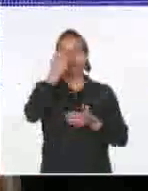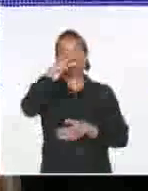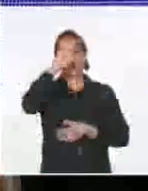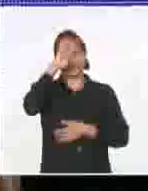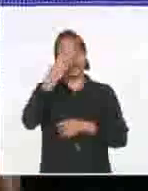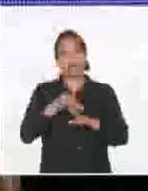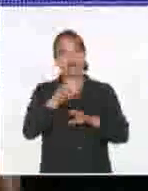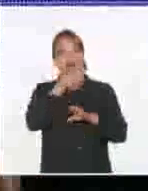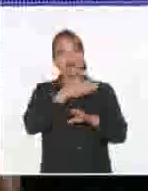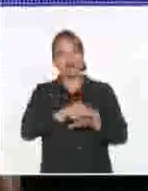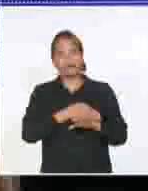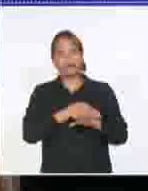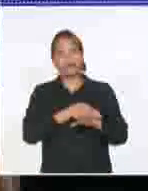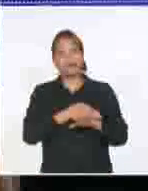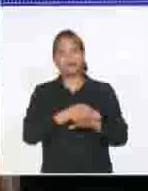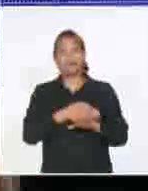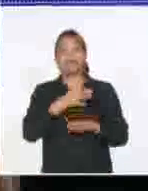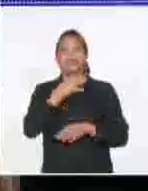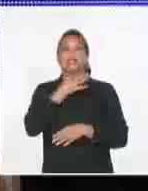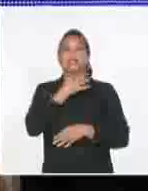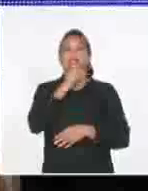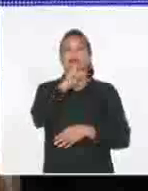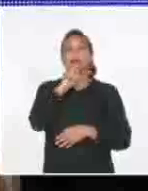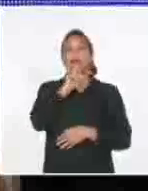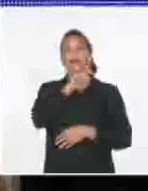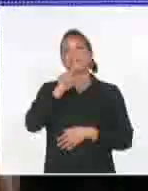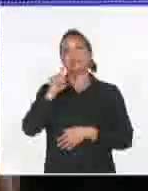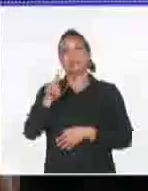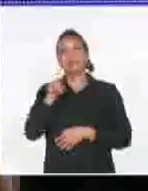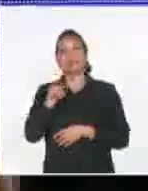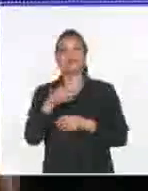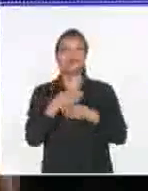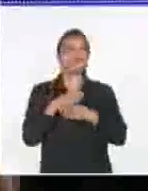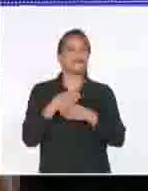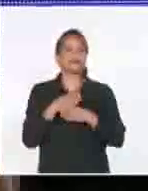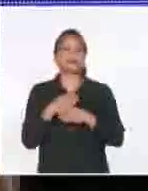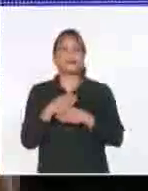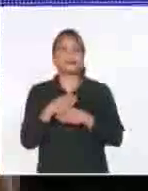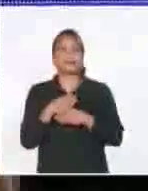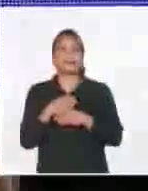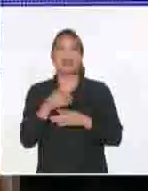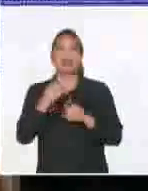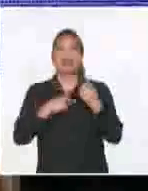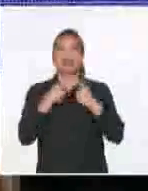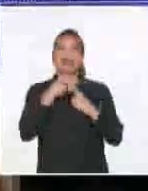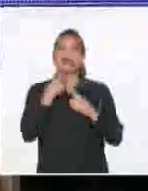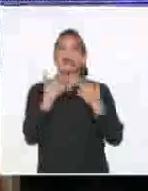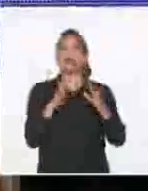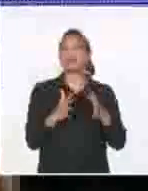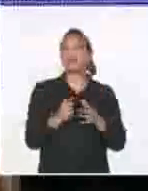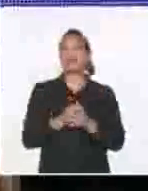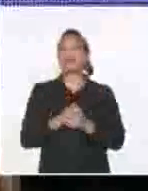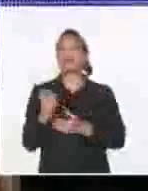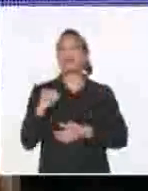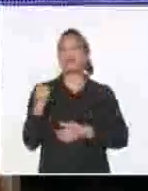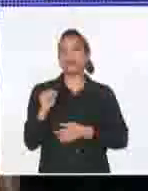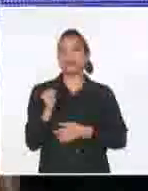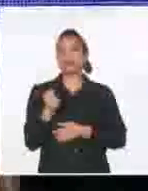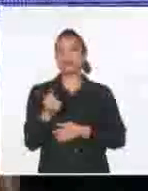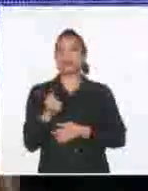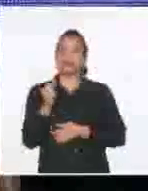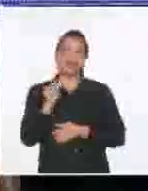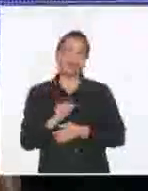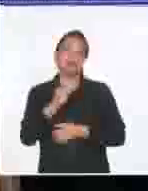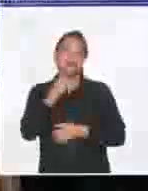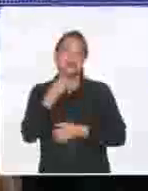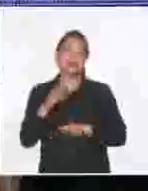posterioridad a enero de 2021, lo cual significa un elemento intimidatorio de violencia sobre la